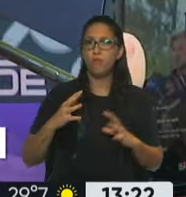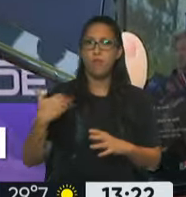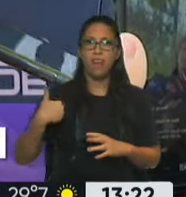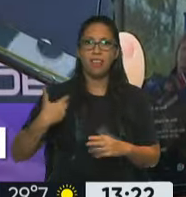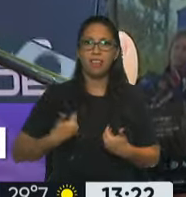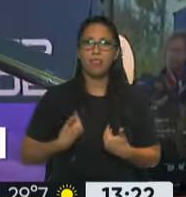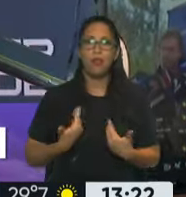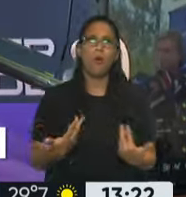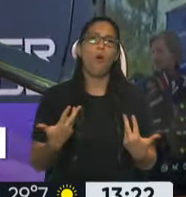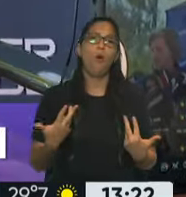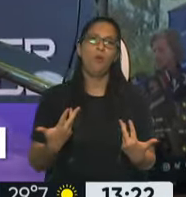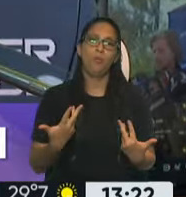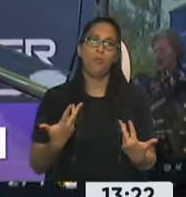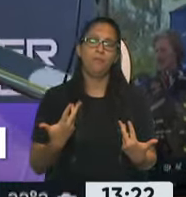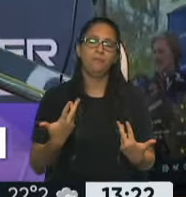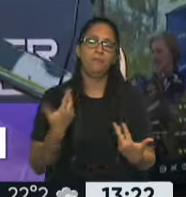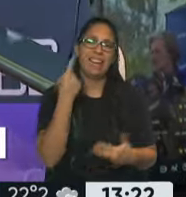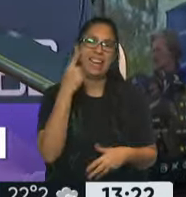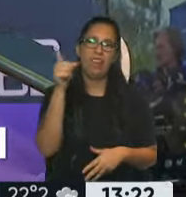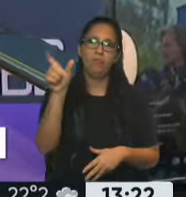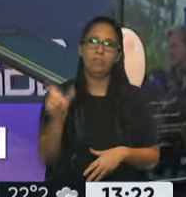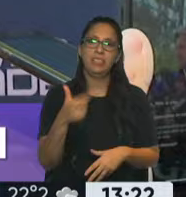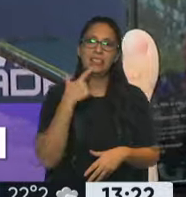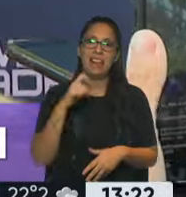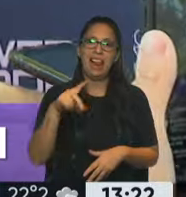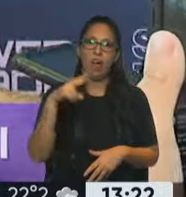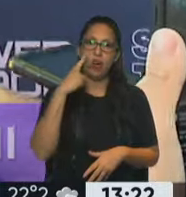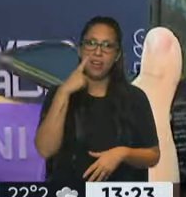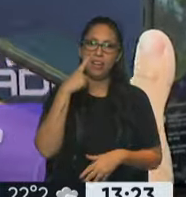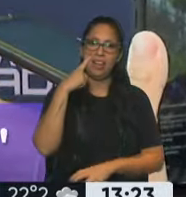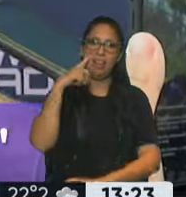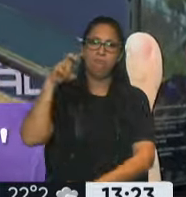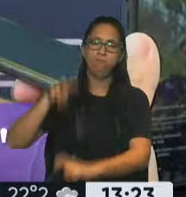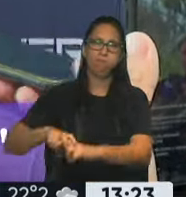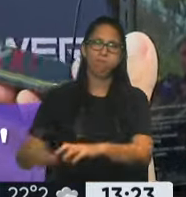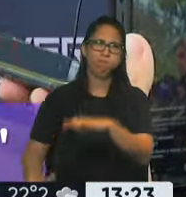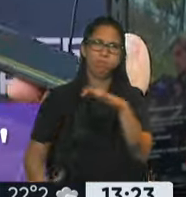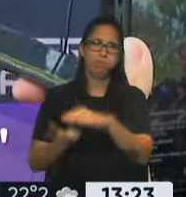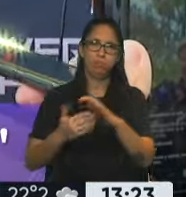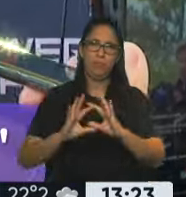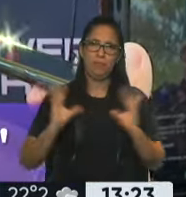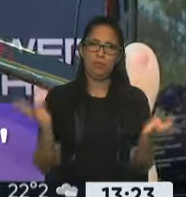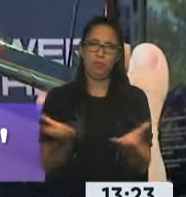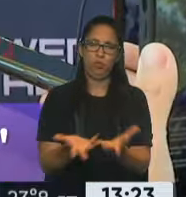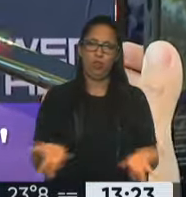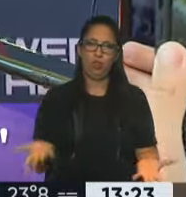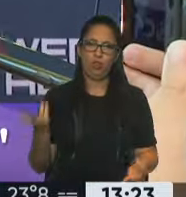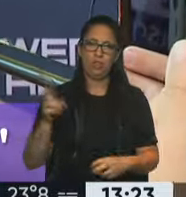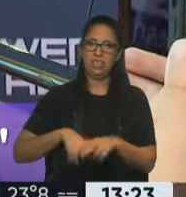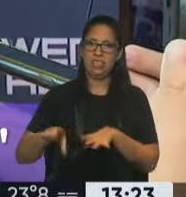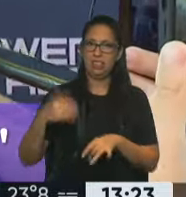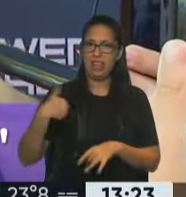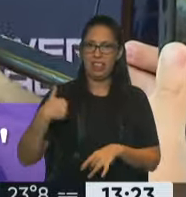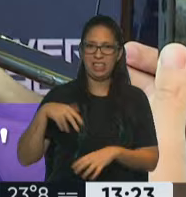argentino, yo creo que Scaloni está en el banco de suplentes más importante que hoy hay en el mundo, que es la selección